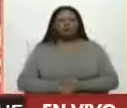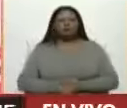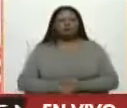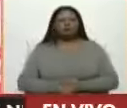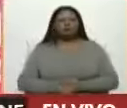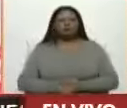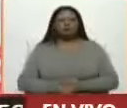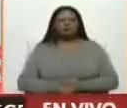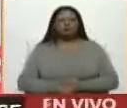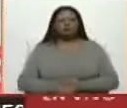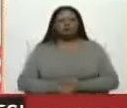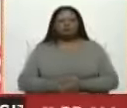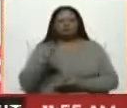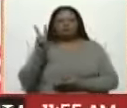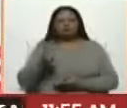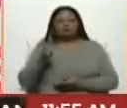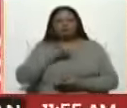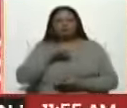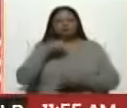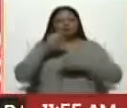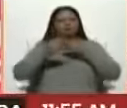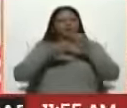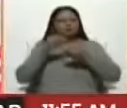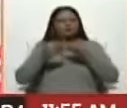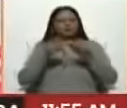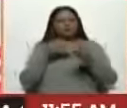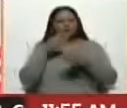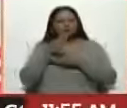Y en Valle del Tuy también, en Guarena y Valle del Tuy.